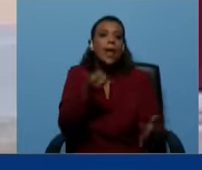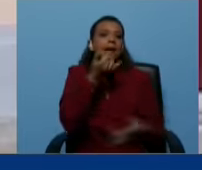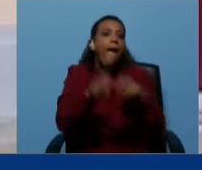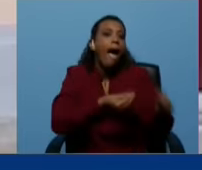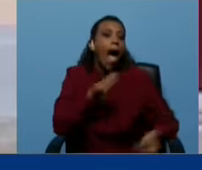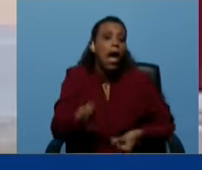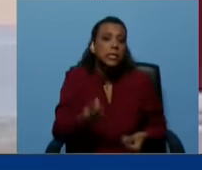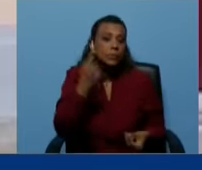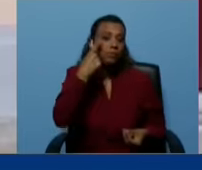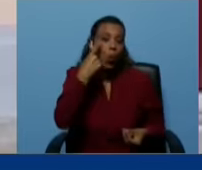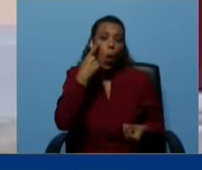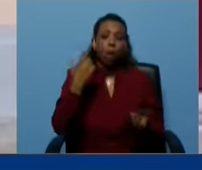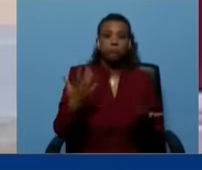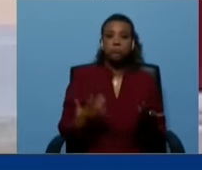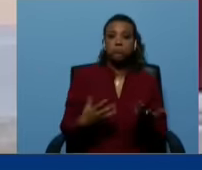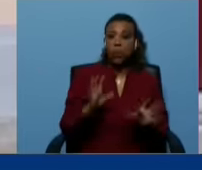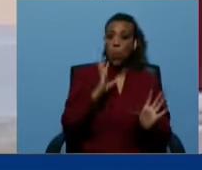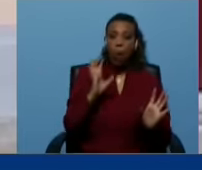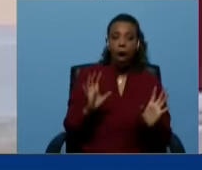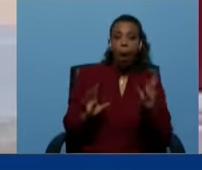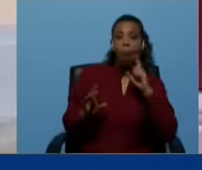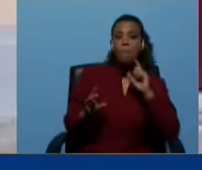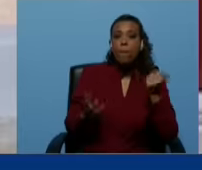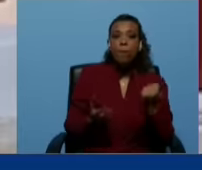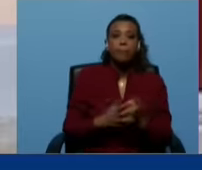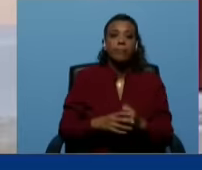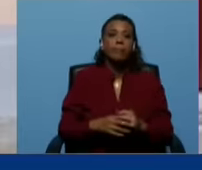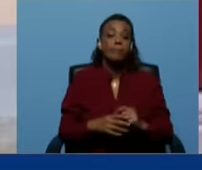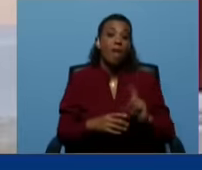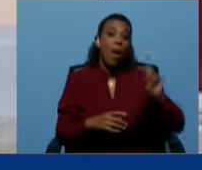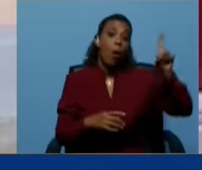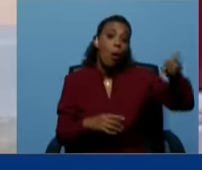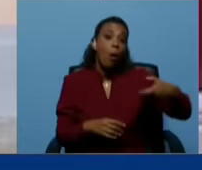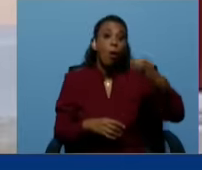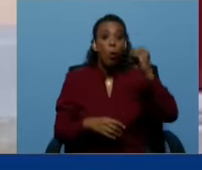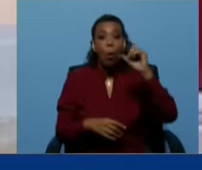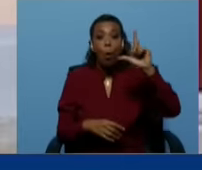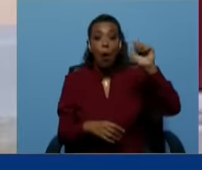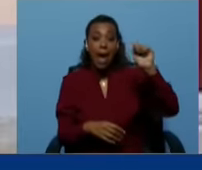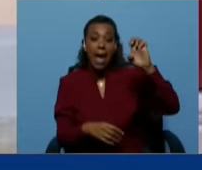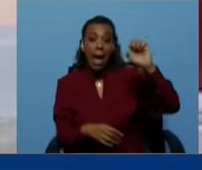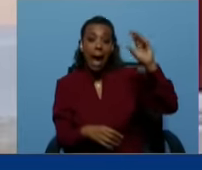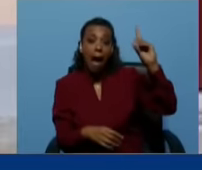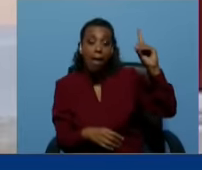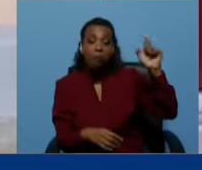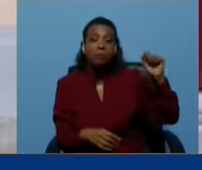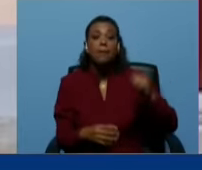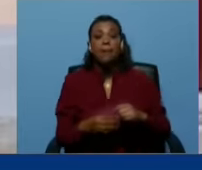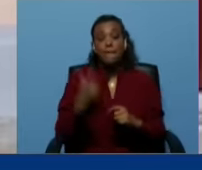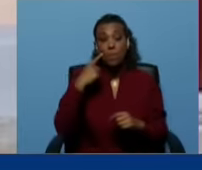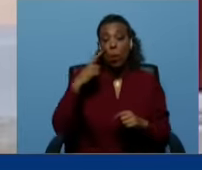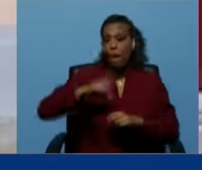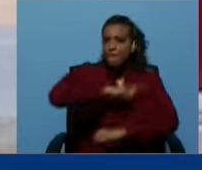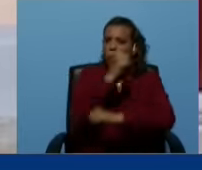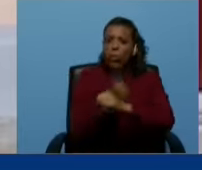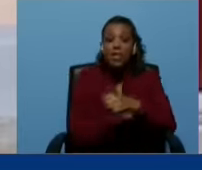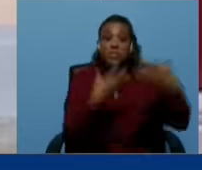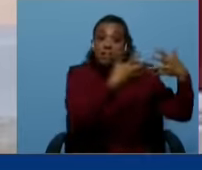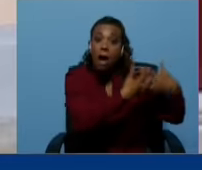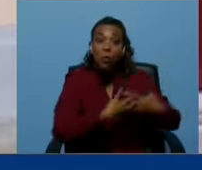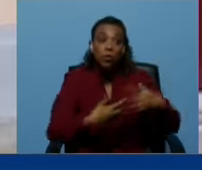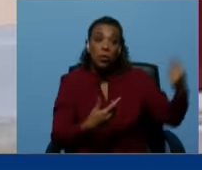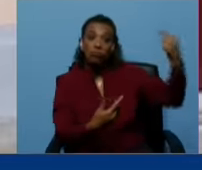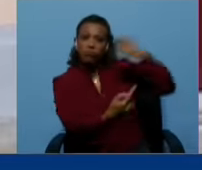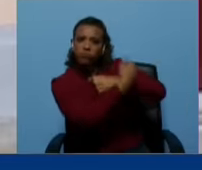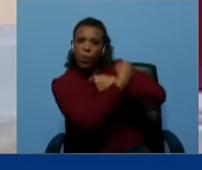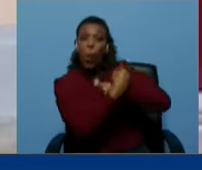de los Goliat satánicos, porque son Goliat y satánicos, por parte del poder de los Estados Unidos,